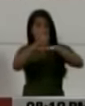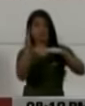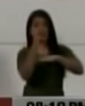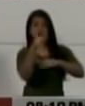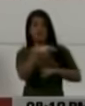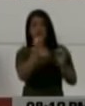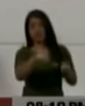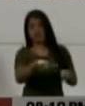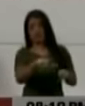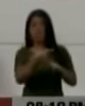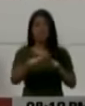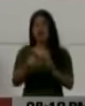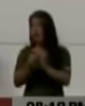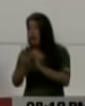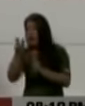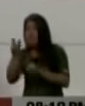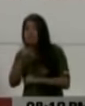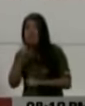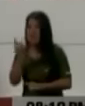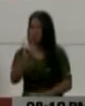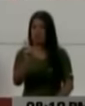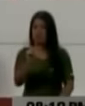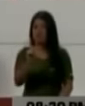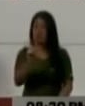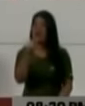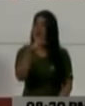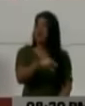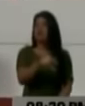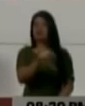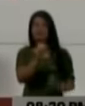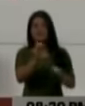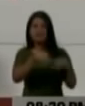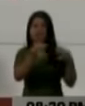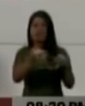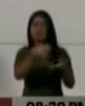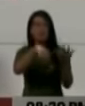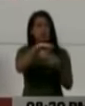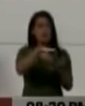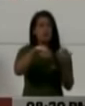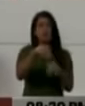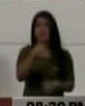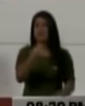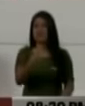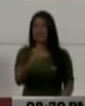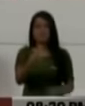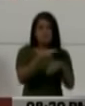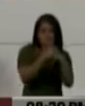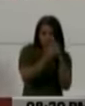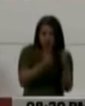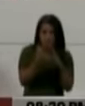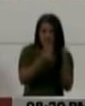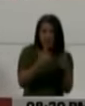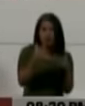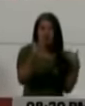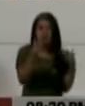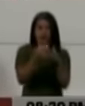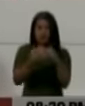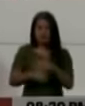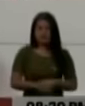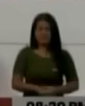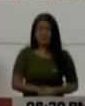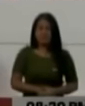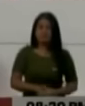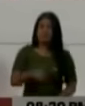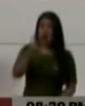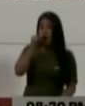son parte del problema. Manifiestan constantemente acciones conspirativas. El señor